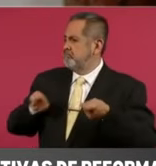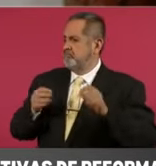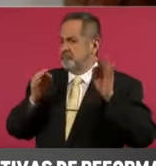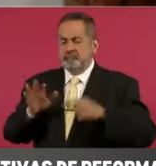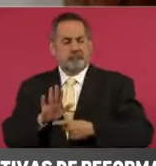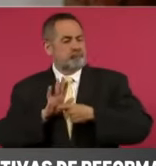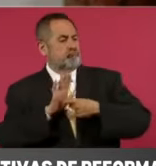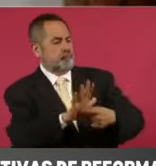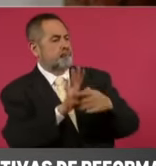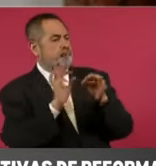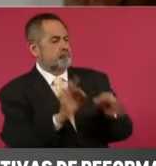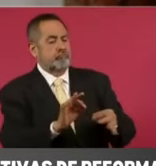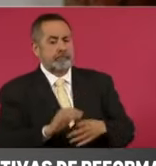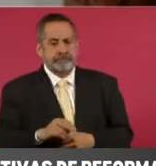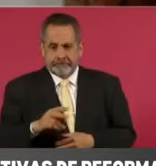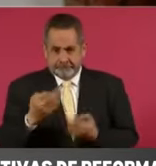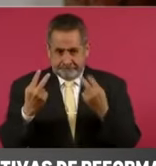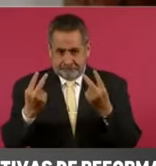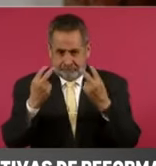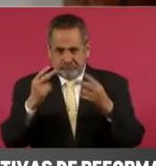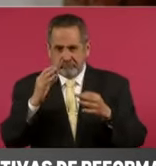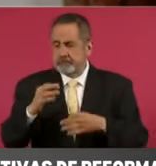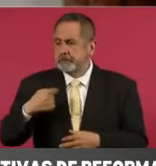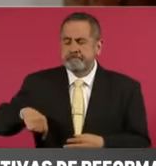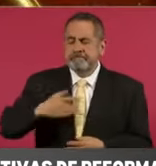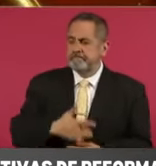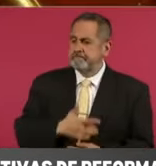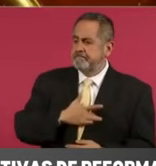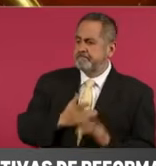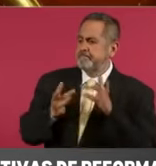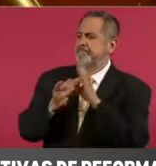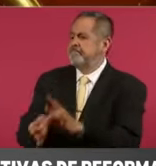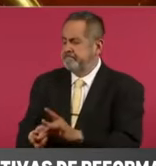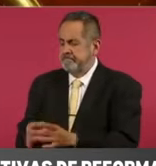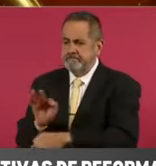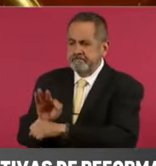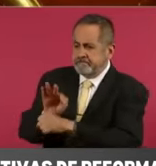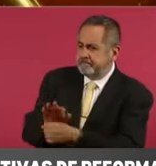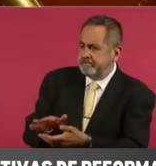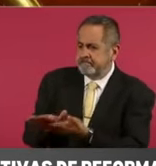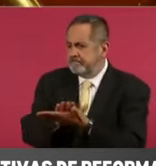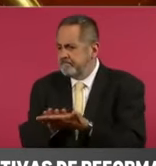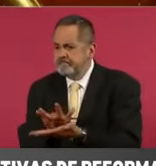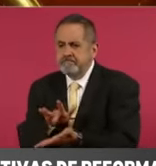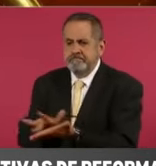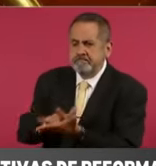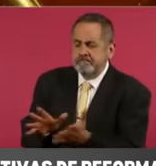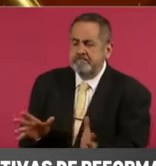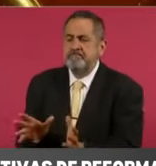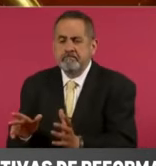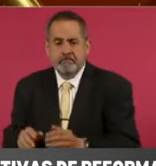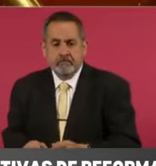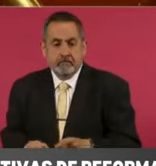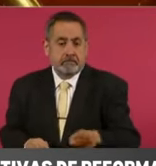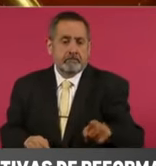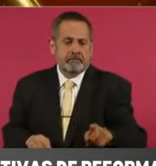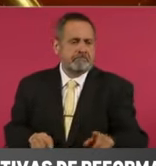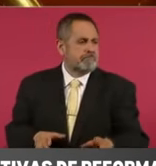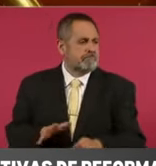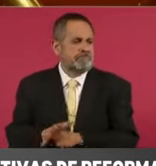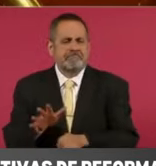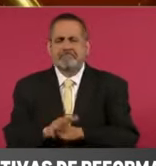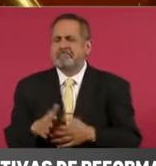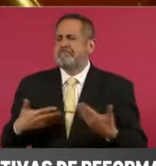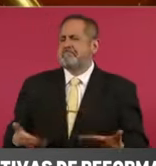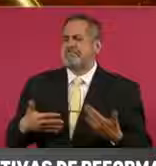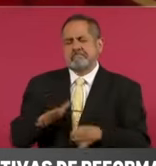de manifiesto que somos partidarios del humanismo. Sin embargo, sería un error confiarnos y